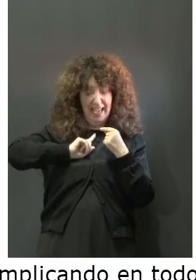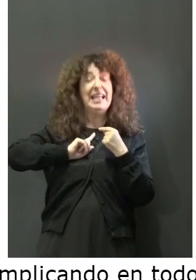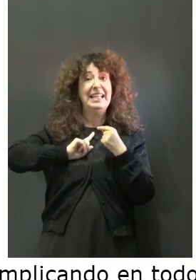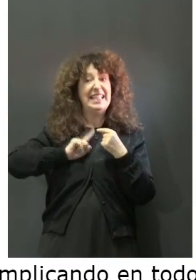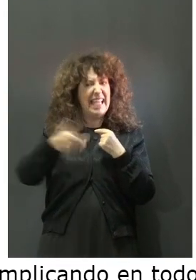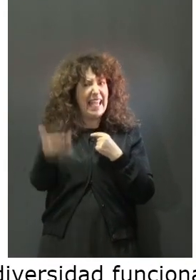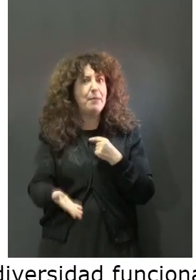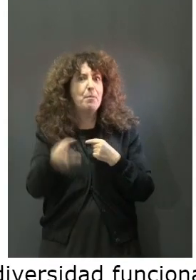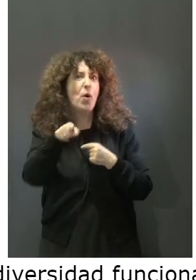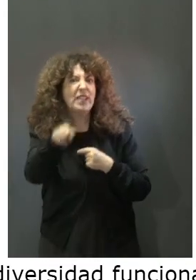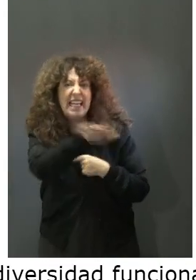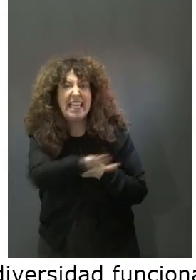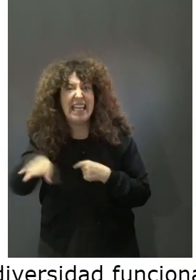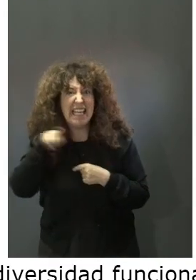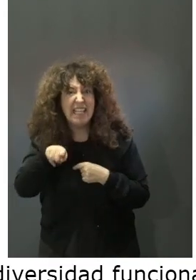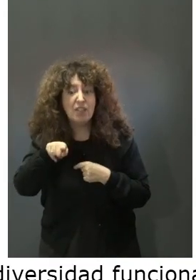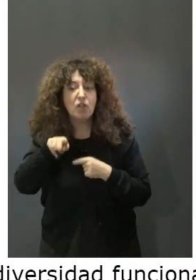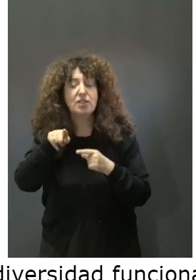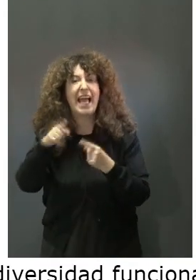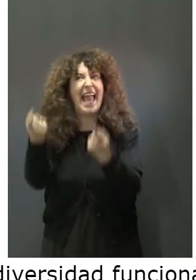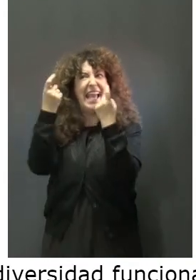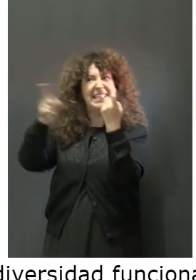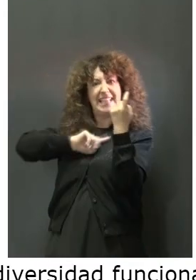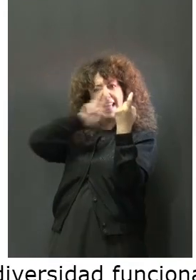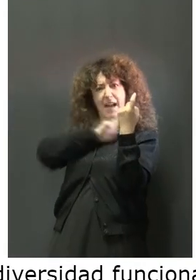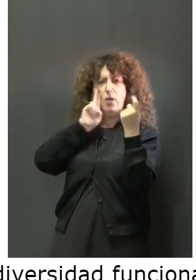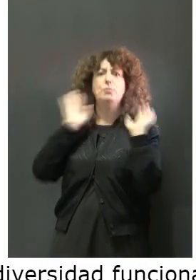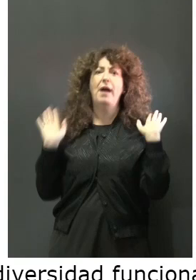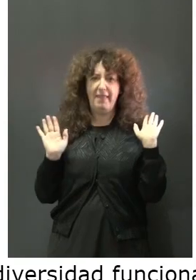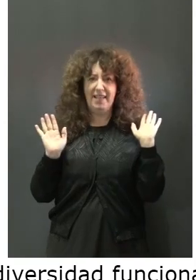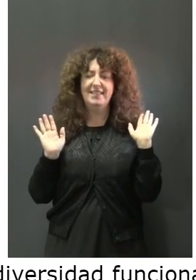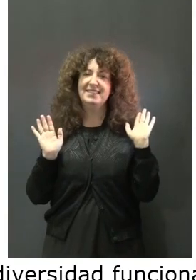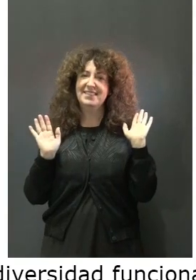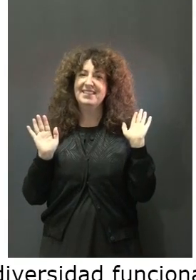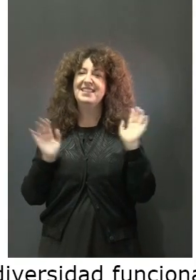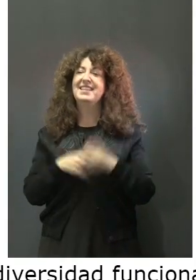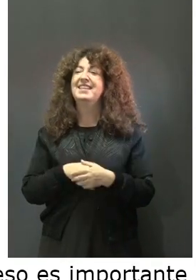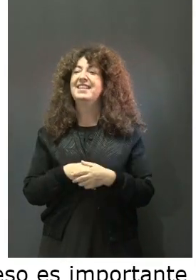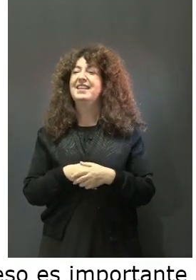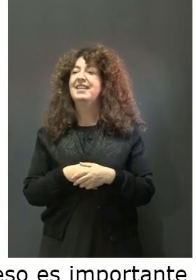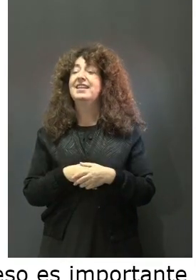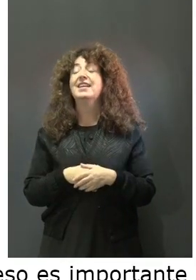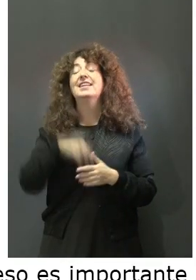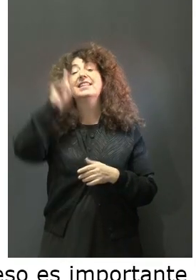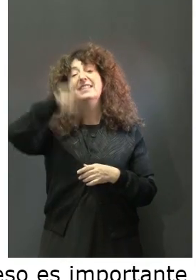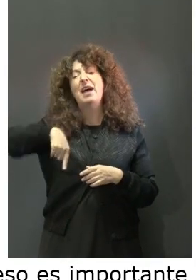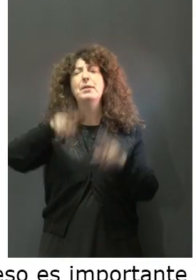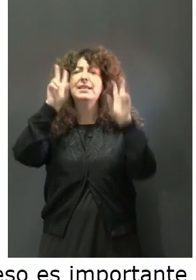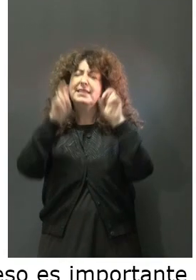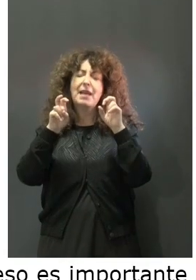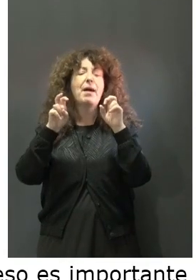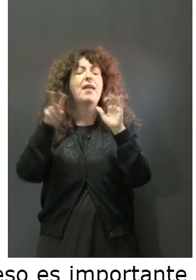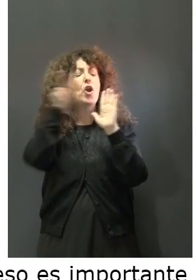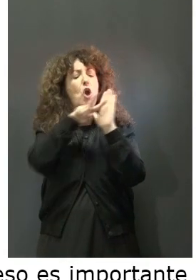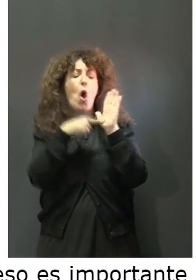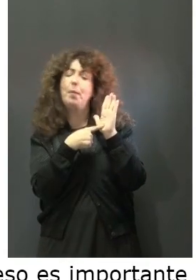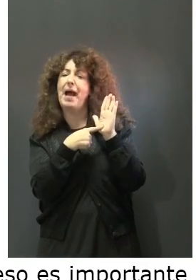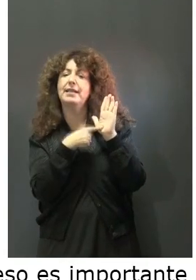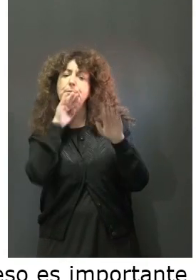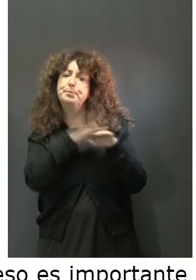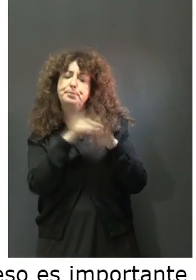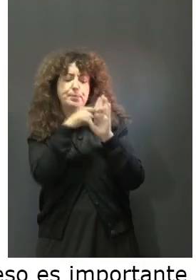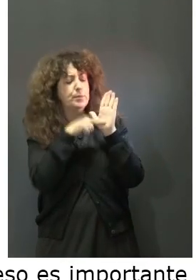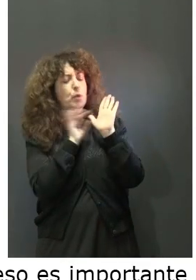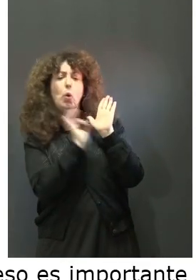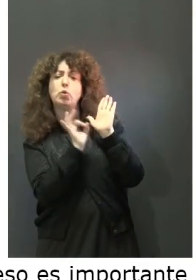niños enseñan a los padres, ¿no? Y luego, el tema de ir más allá de la normativa. La